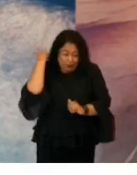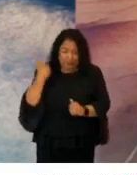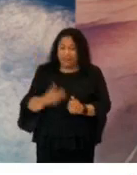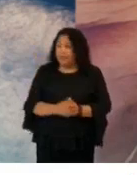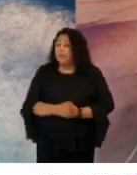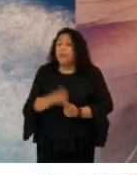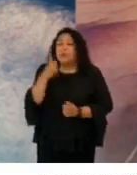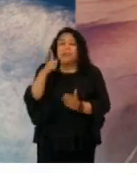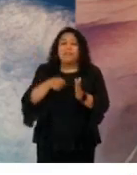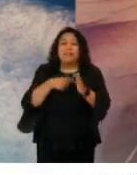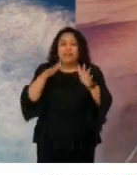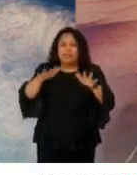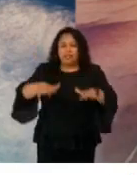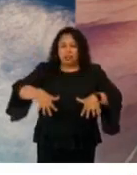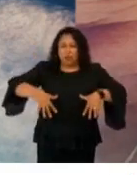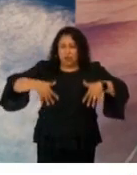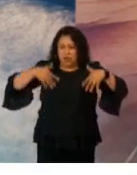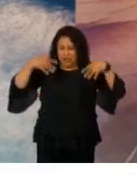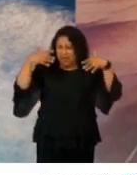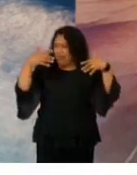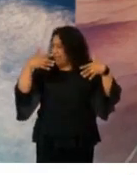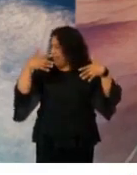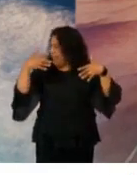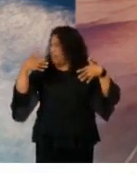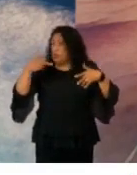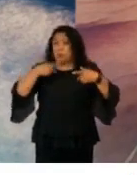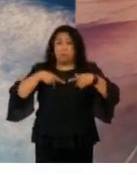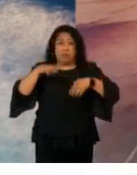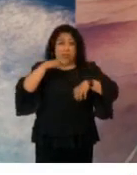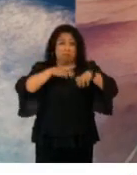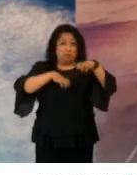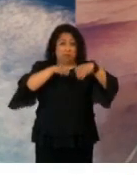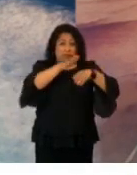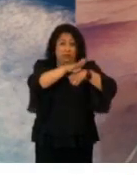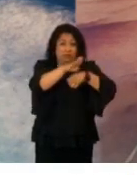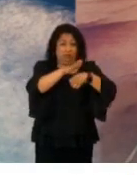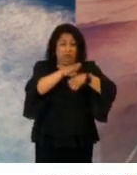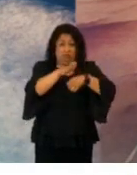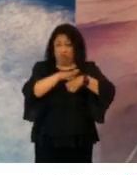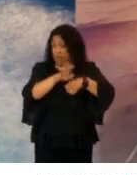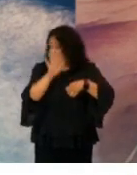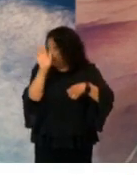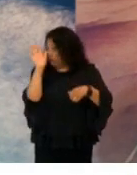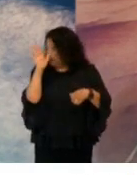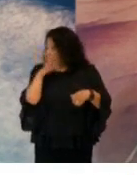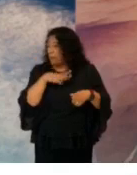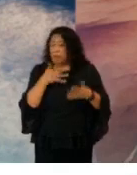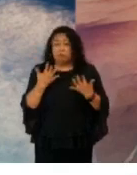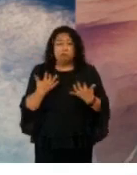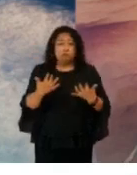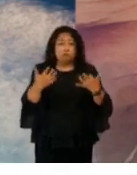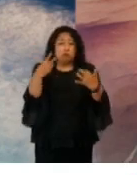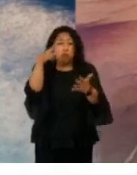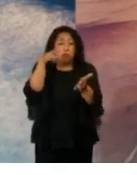En un congreso de etos con empresarios brasileños, había como unas 2.000